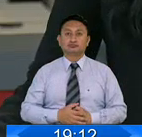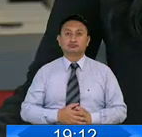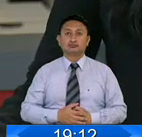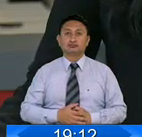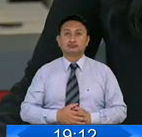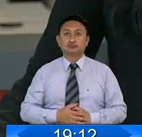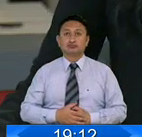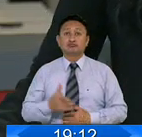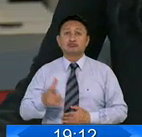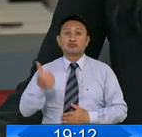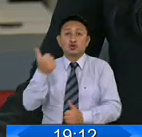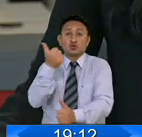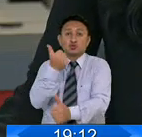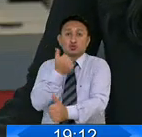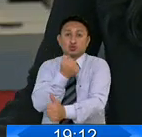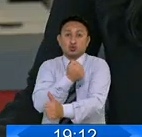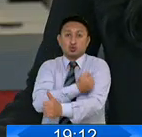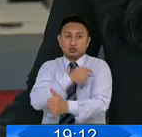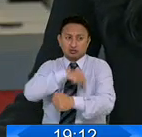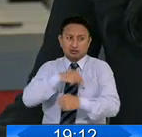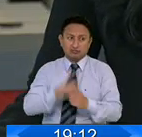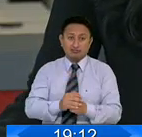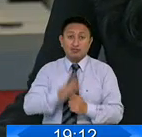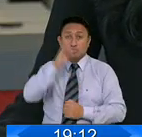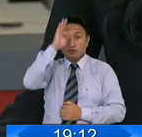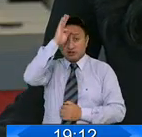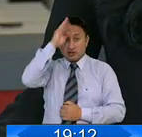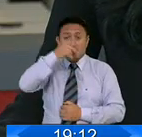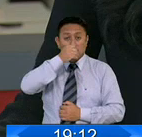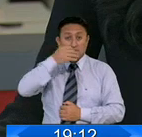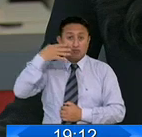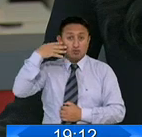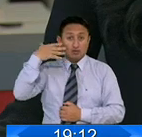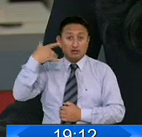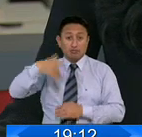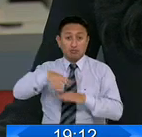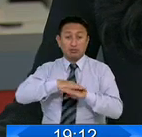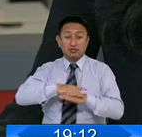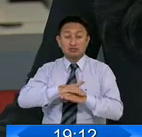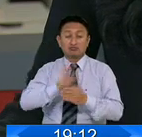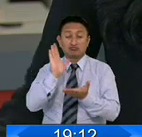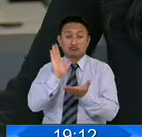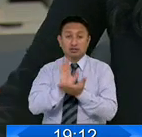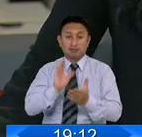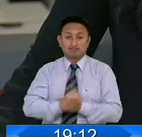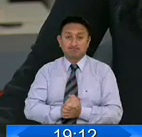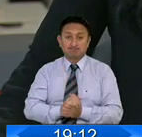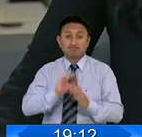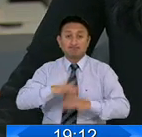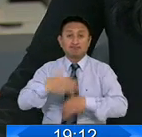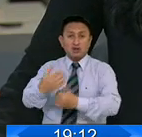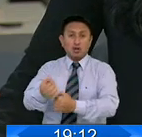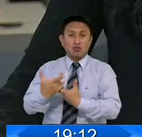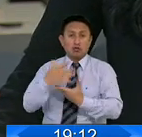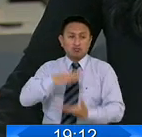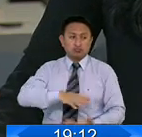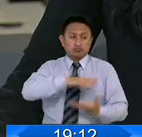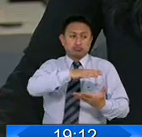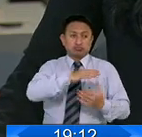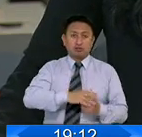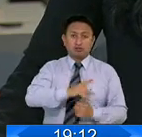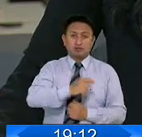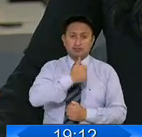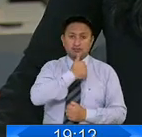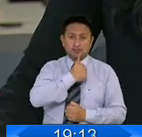desconocido de vacunas llegó a Pastaza para los hospitales Puyo y Básico del Seguro Social. La información sobre la entrega fue totalmente